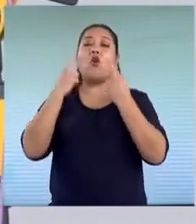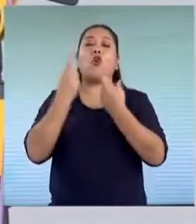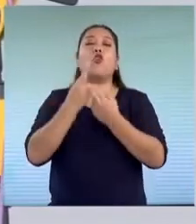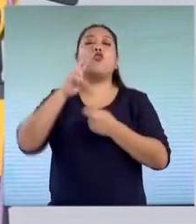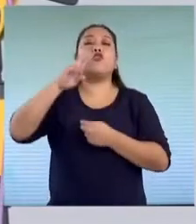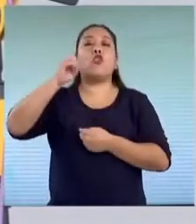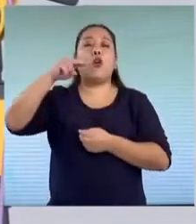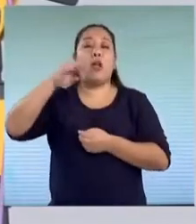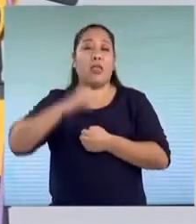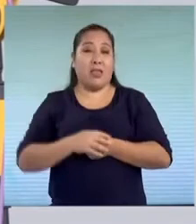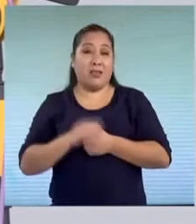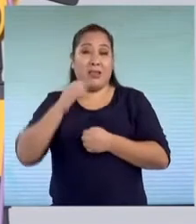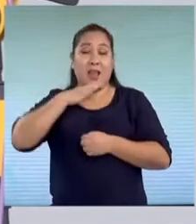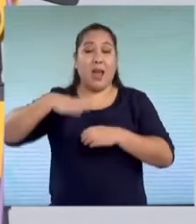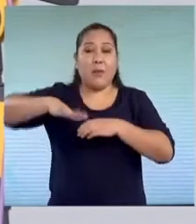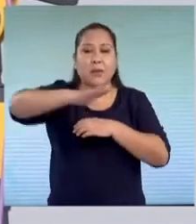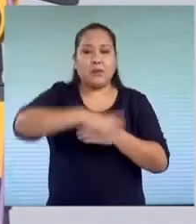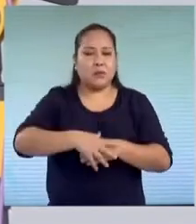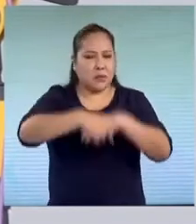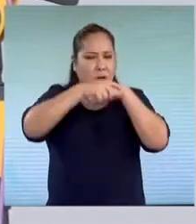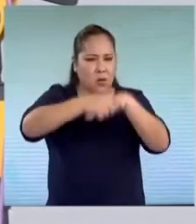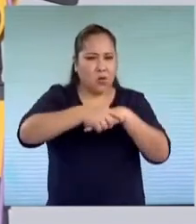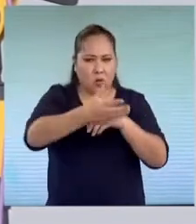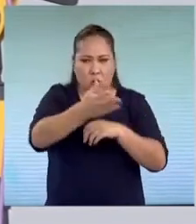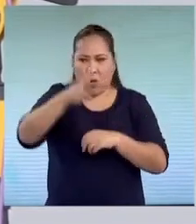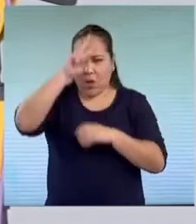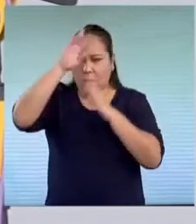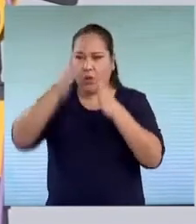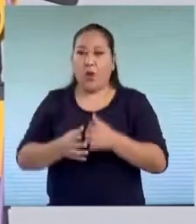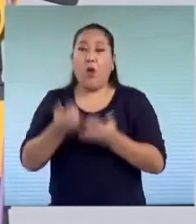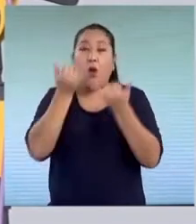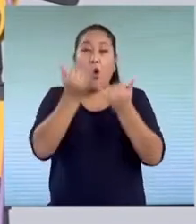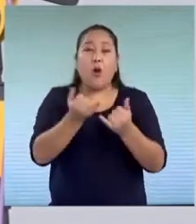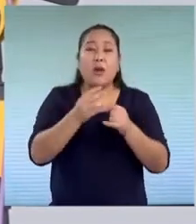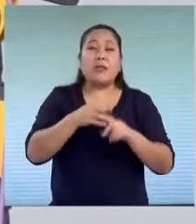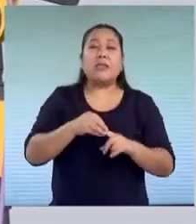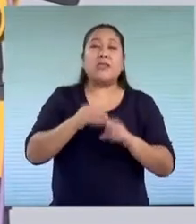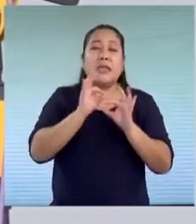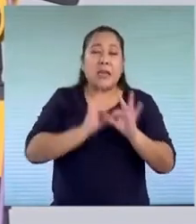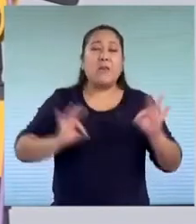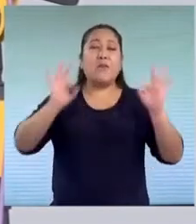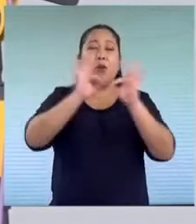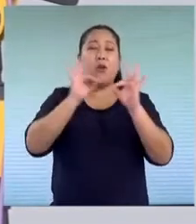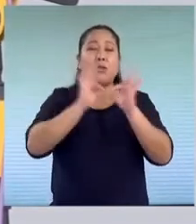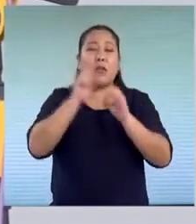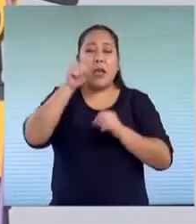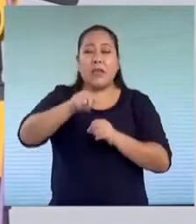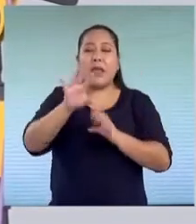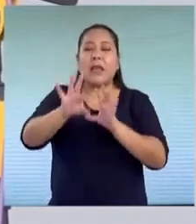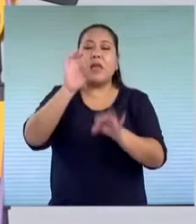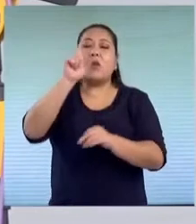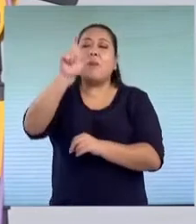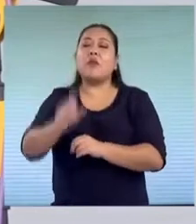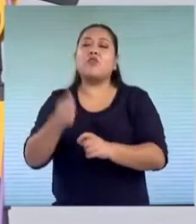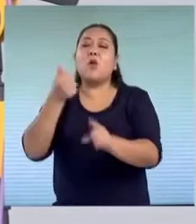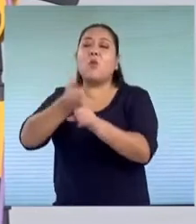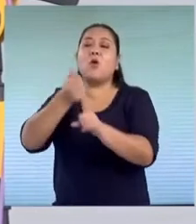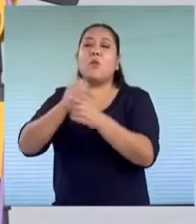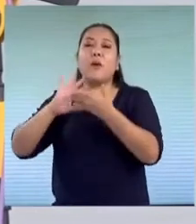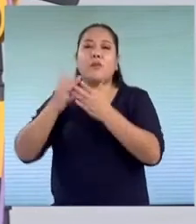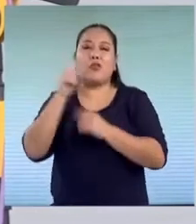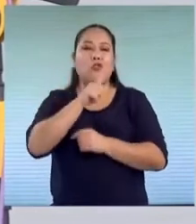asumir una responsabilidad. Hoy es el momento de elegir a un hombre del pueblo y no a sus verdugos. Creemos